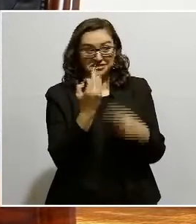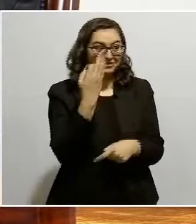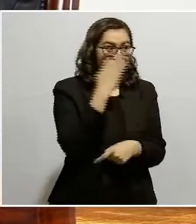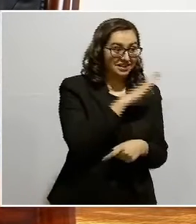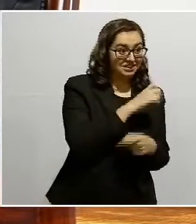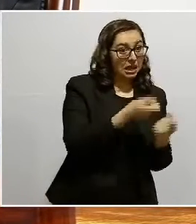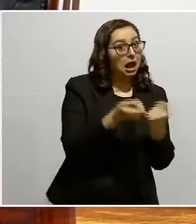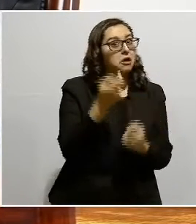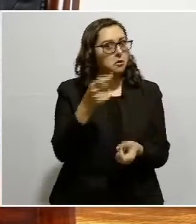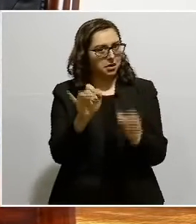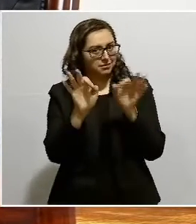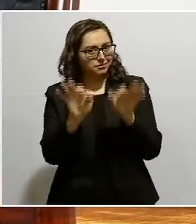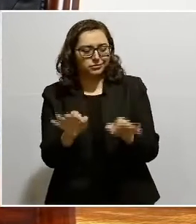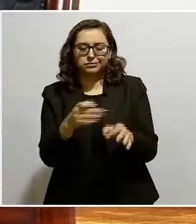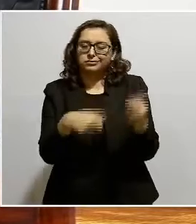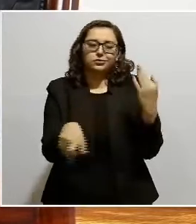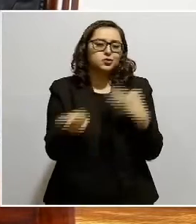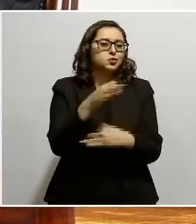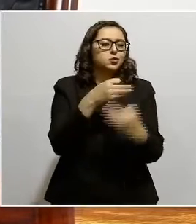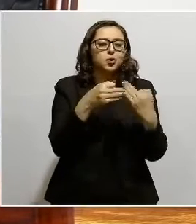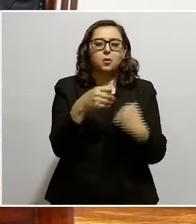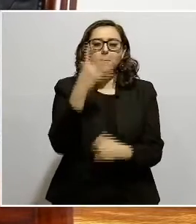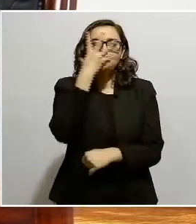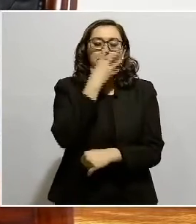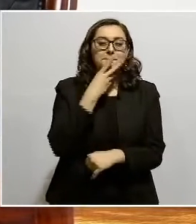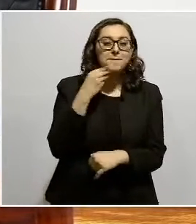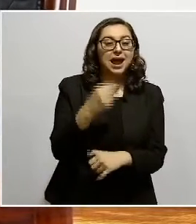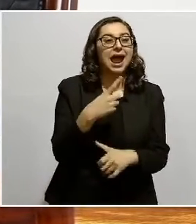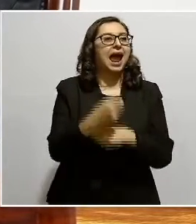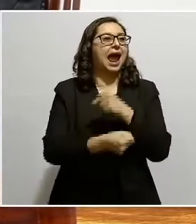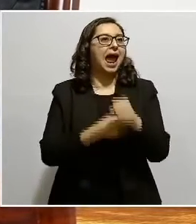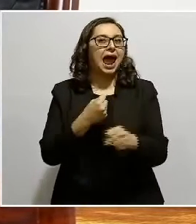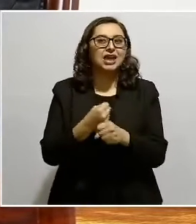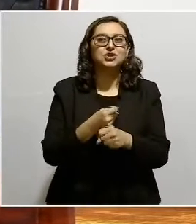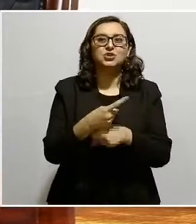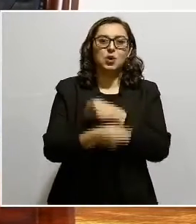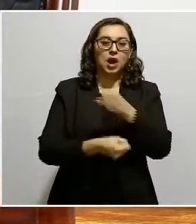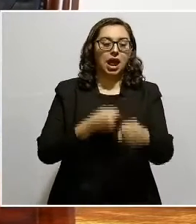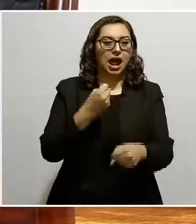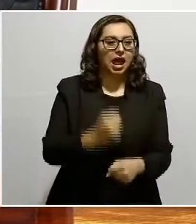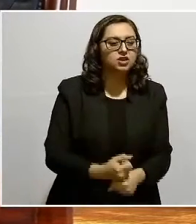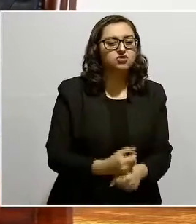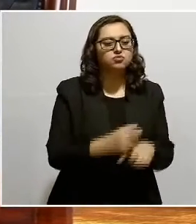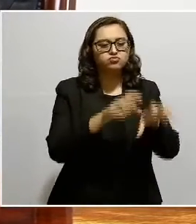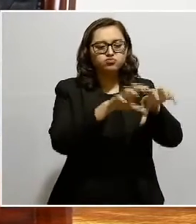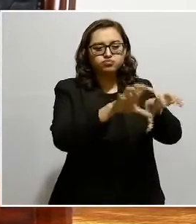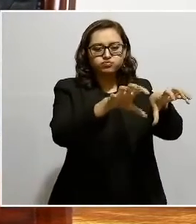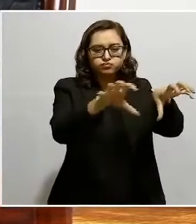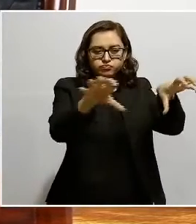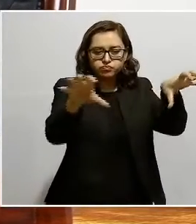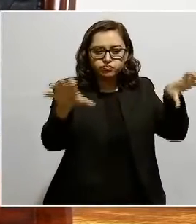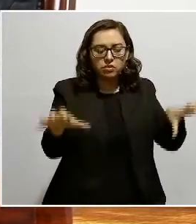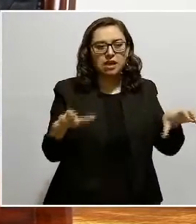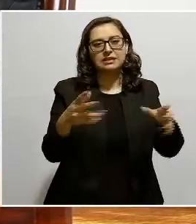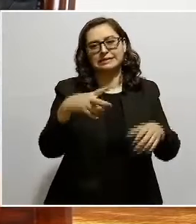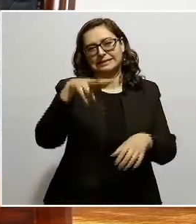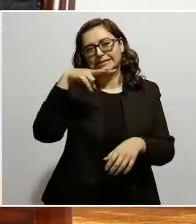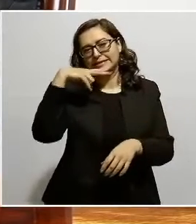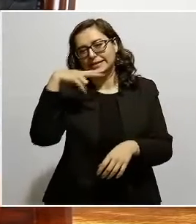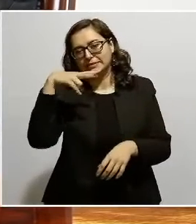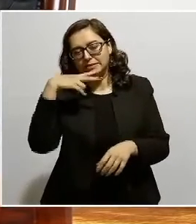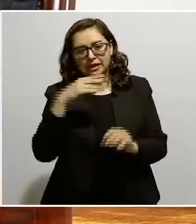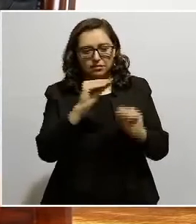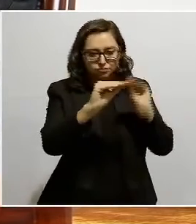pero bellísimas, y del nacimiento que año con año montaba para el disfrute de muchos, al